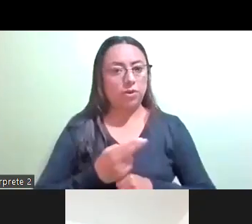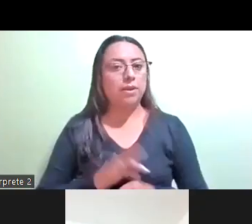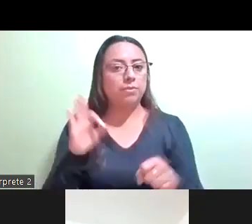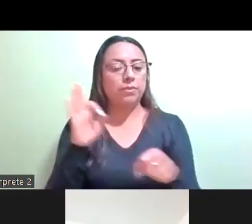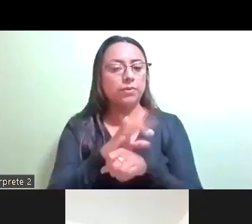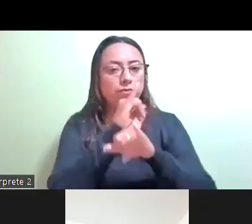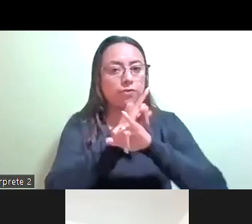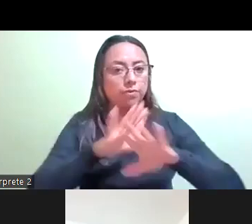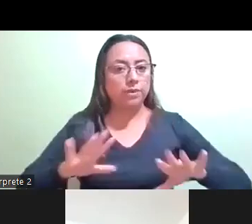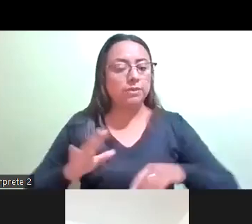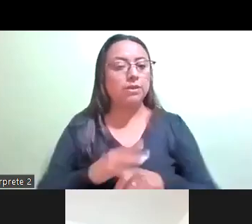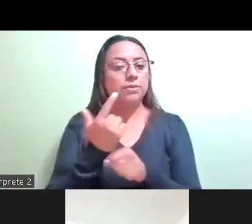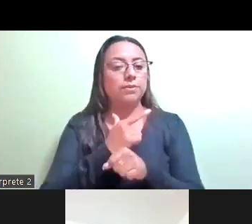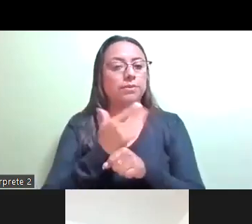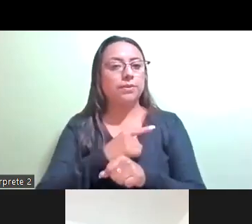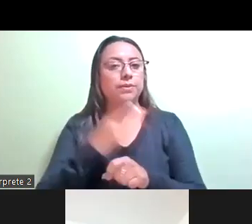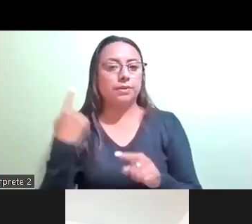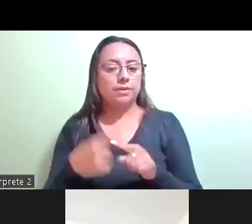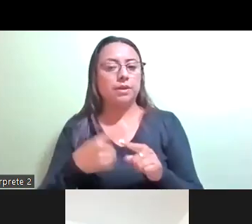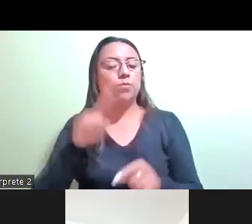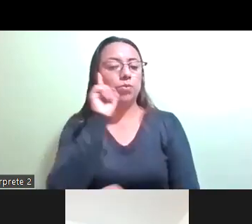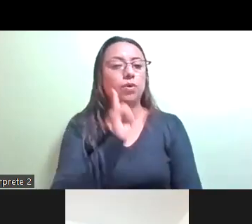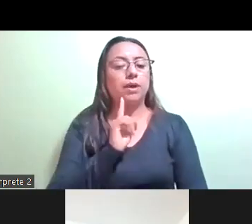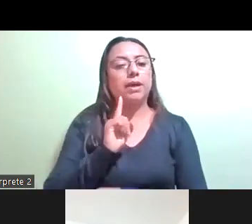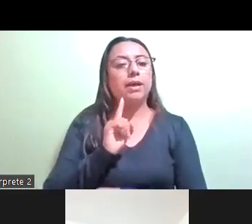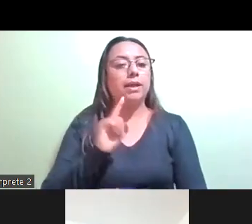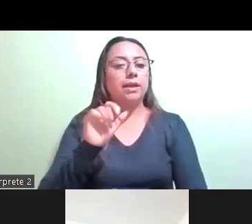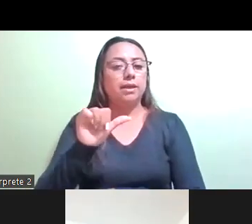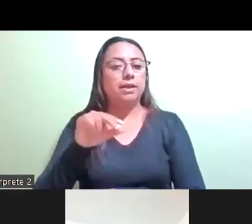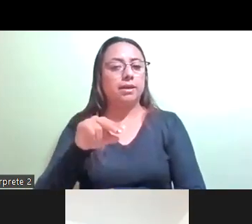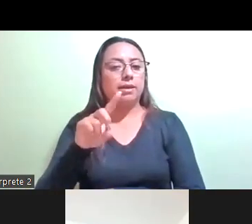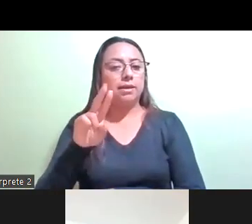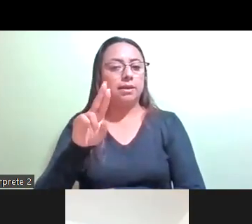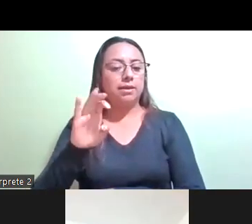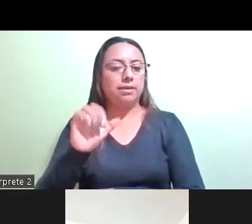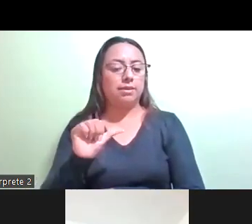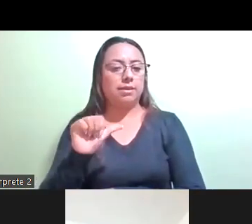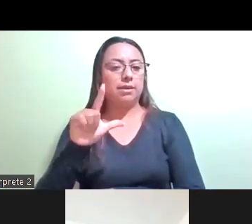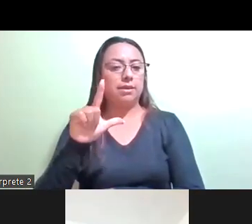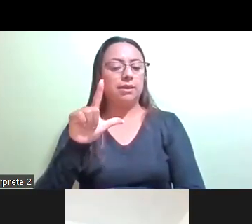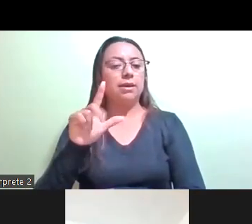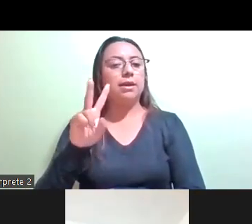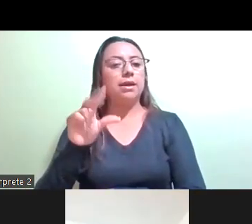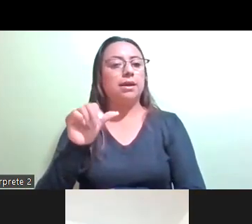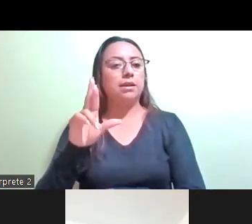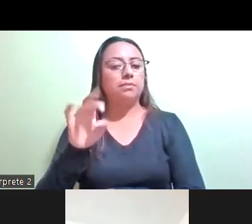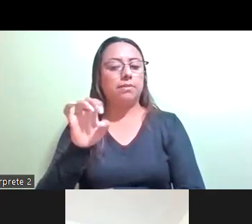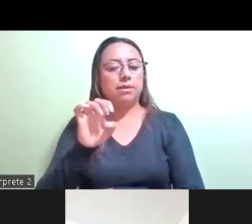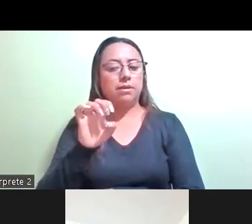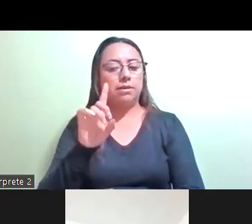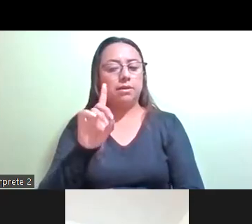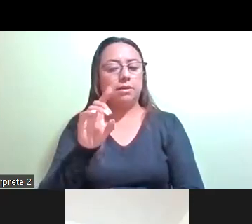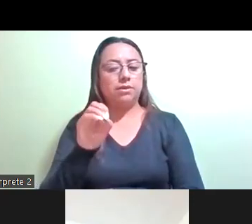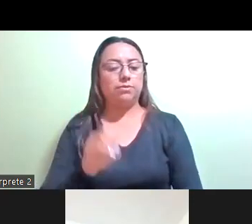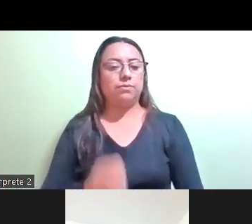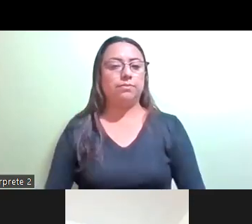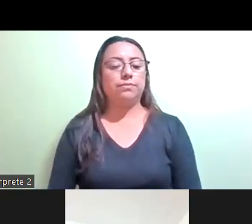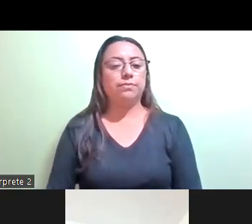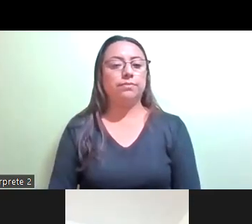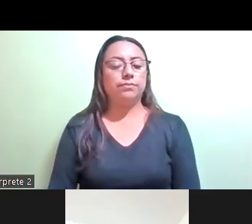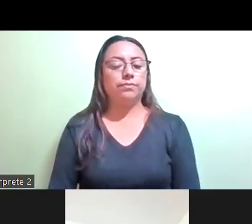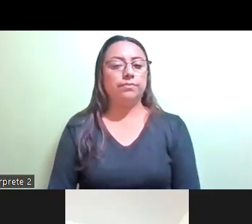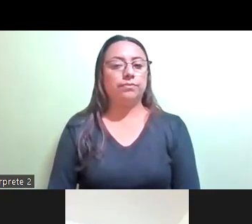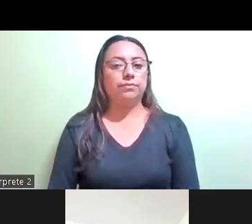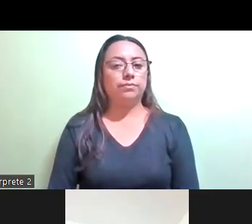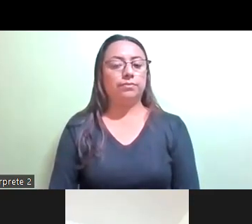órgano legislativo, la licenciada Andrea Alvarado Rodríguez. ¿Podrían darle acceso a la licenciada Andrea, por favor, como panelista?